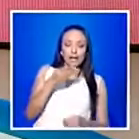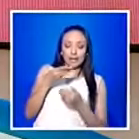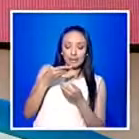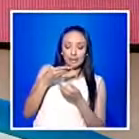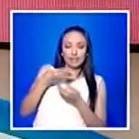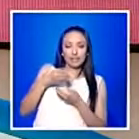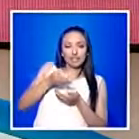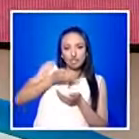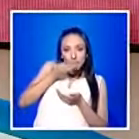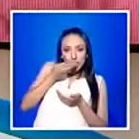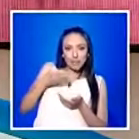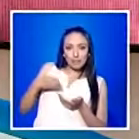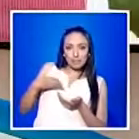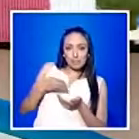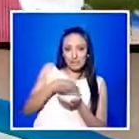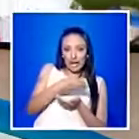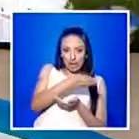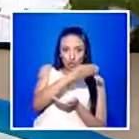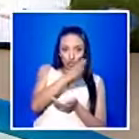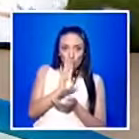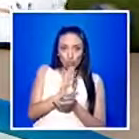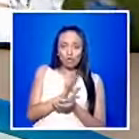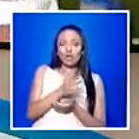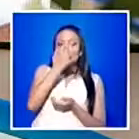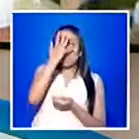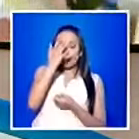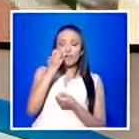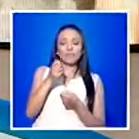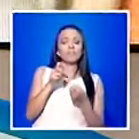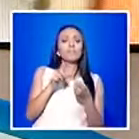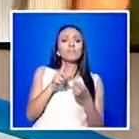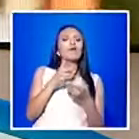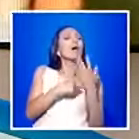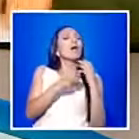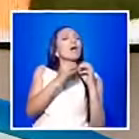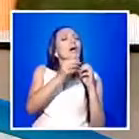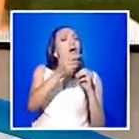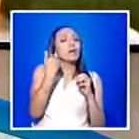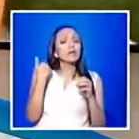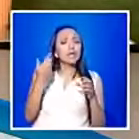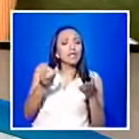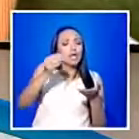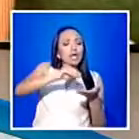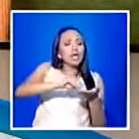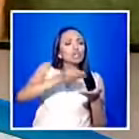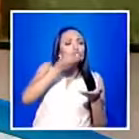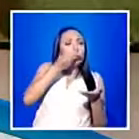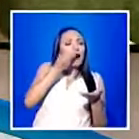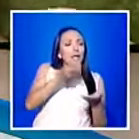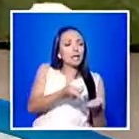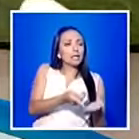mucho sabor, sobre todo en las mañanas porque lleva yuca. ¿Qué nomás lleva el plato, mi querida Silvia?